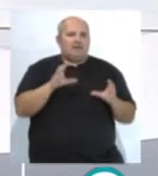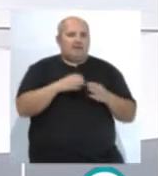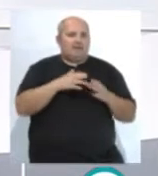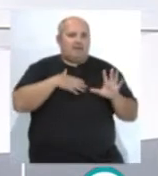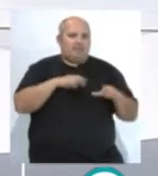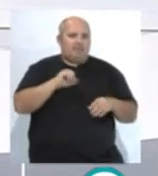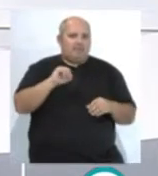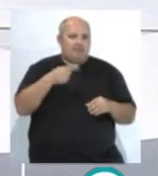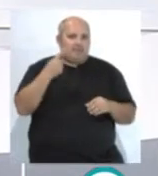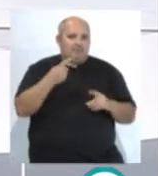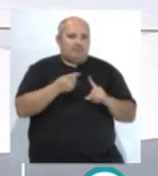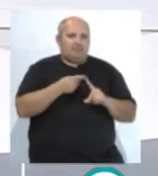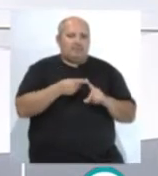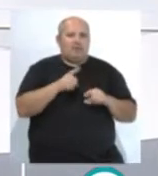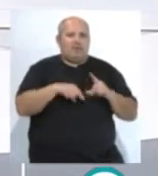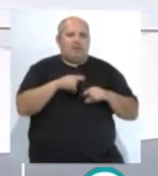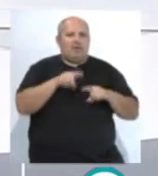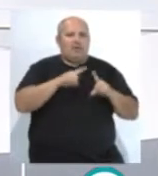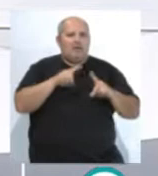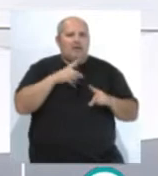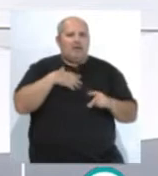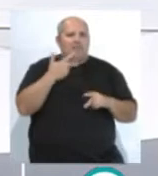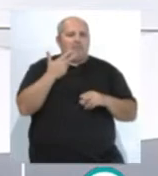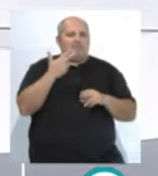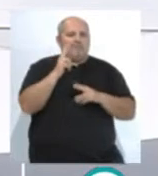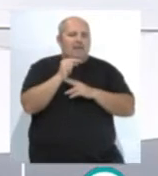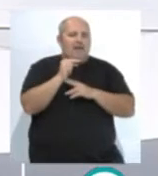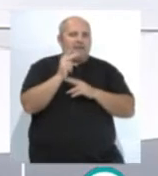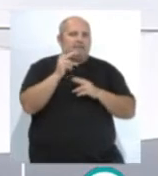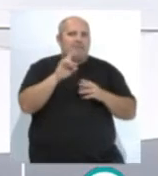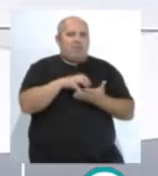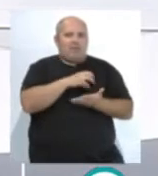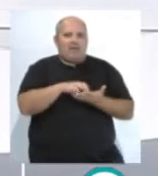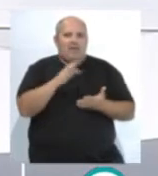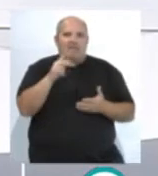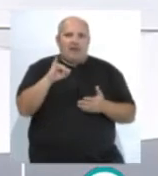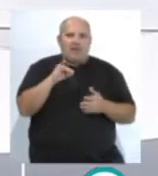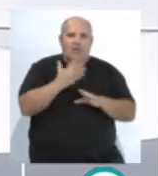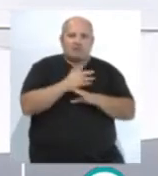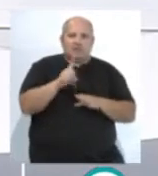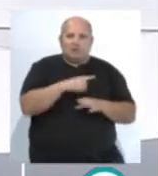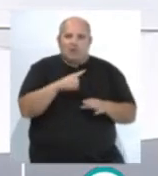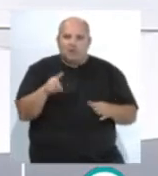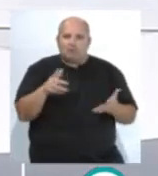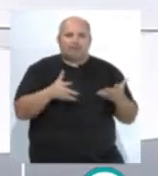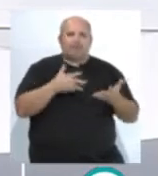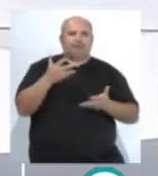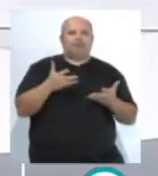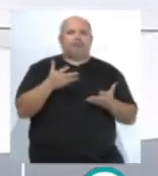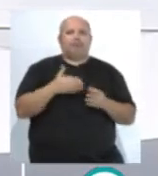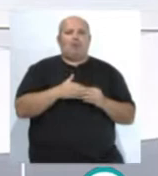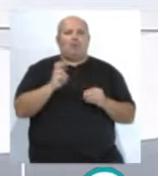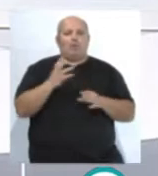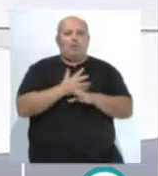del Cádiz, porque había algunos problemitas. El viernes estaba en duda Fali, no sabía si iba a viajar. Estaban también